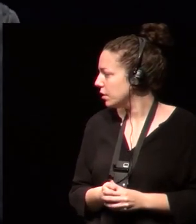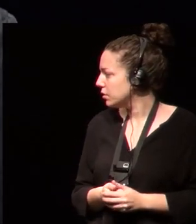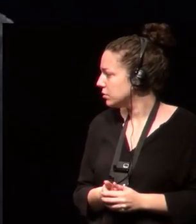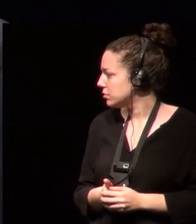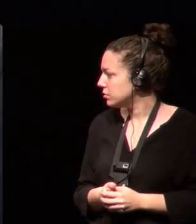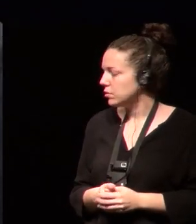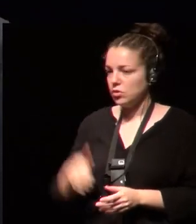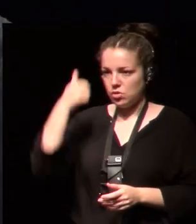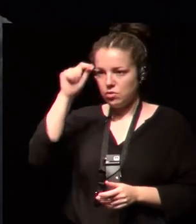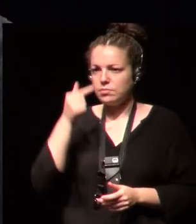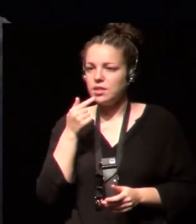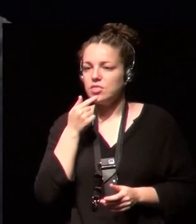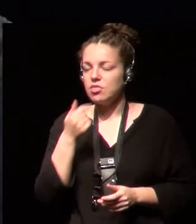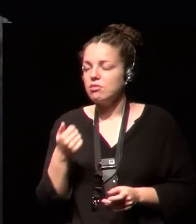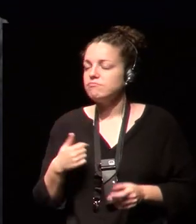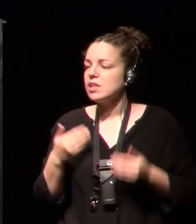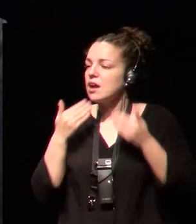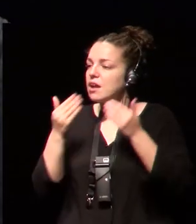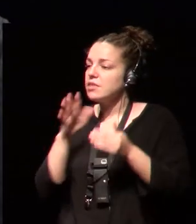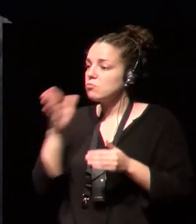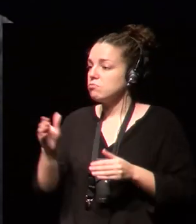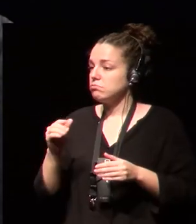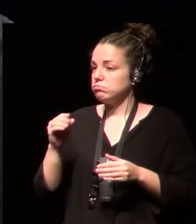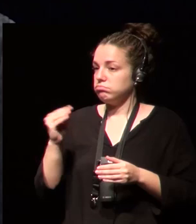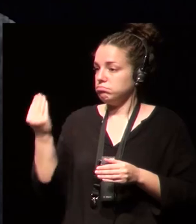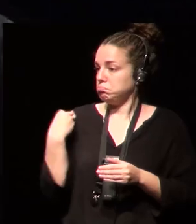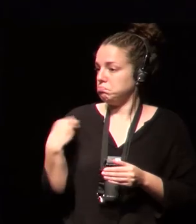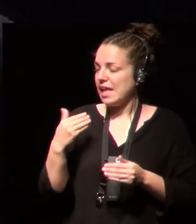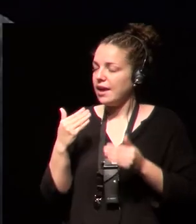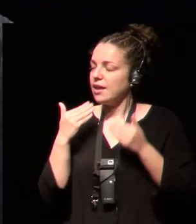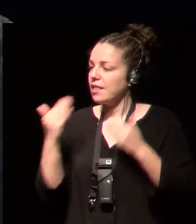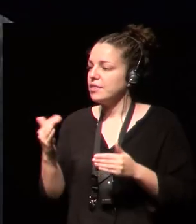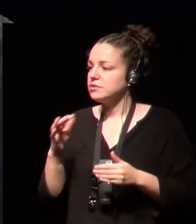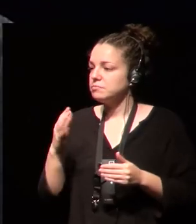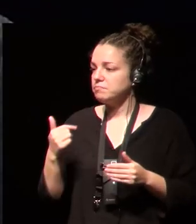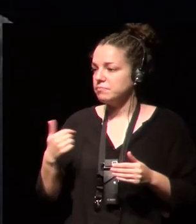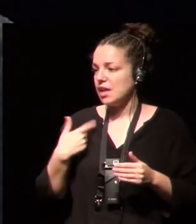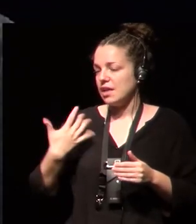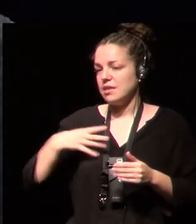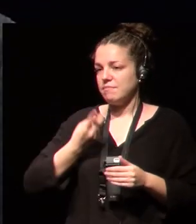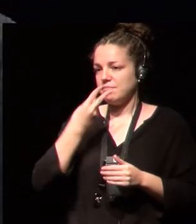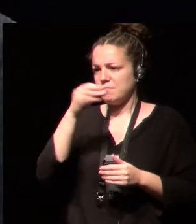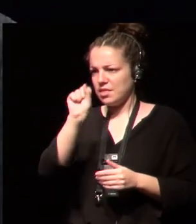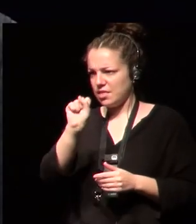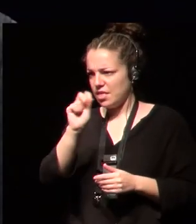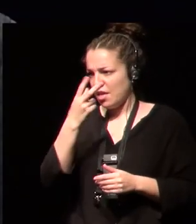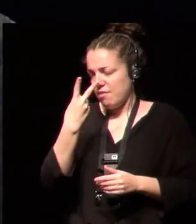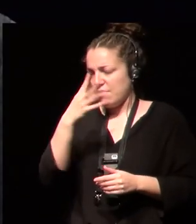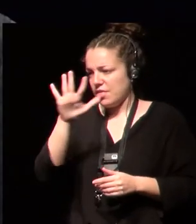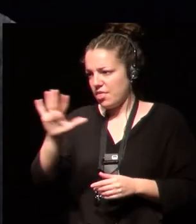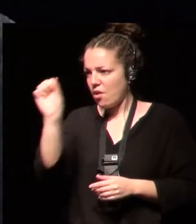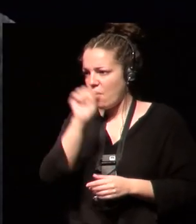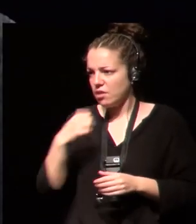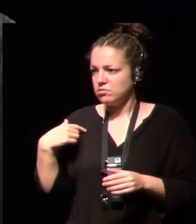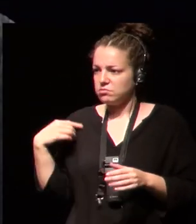Bueno, pues muchas gracias por esta pregunta. A lo largo de 25 años hemos conseguido recaudar 15 millones de dólares